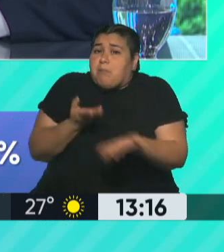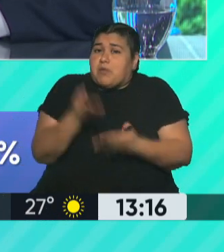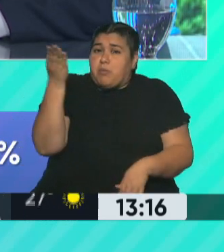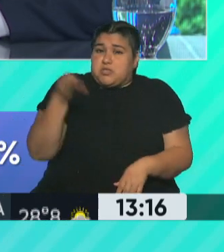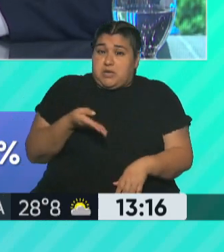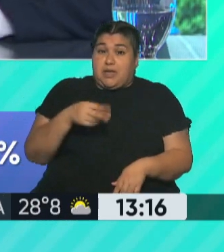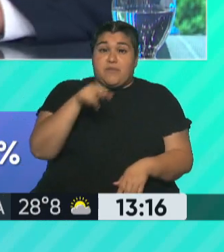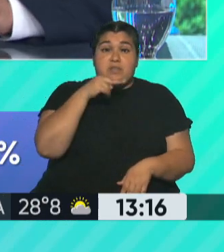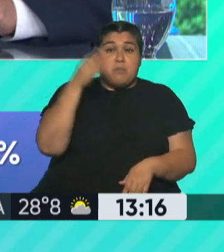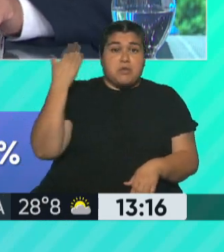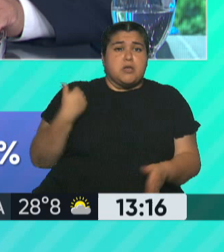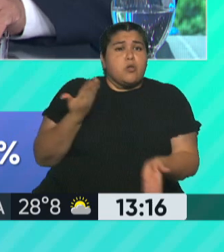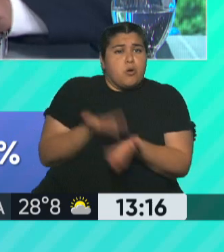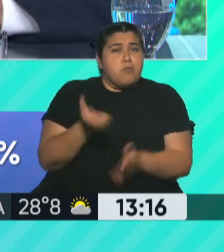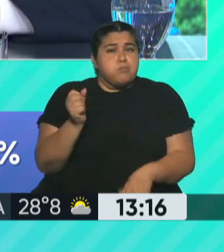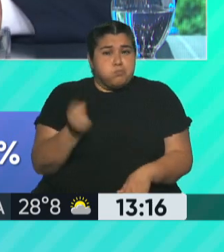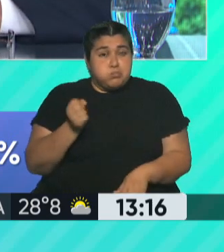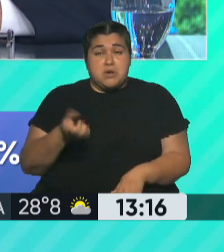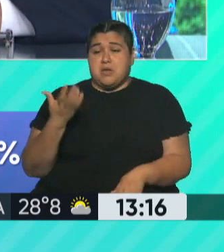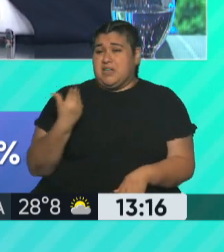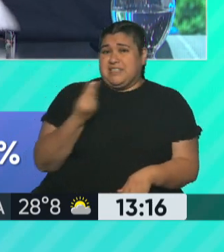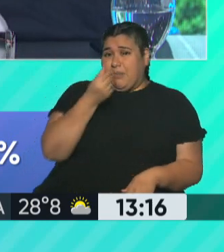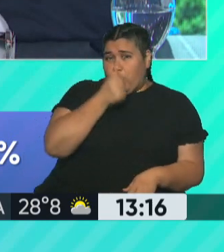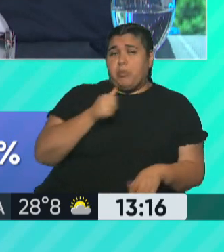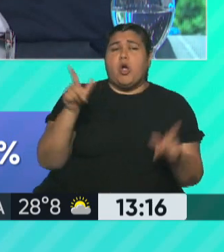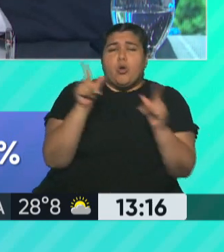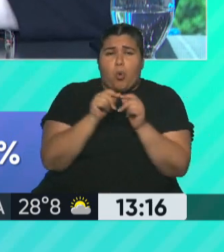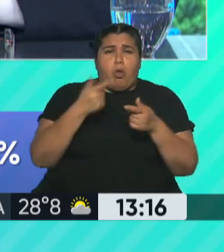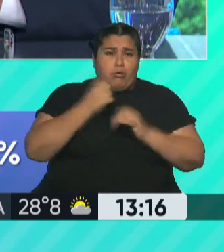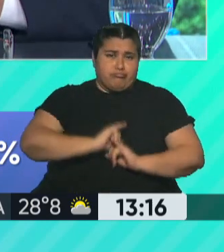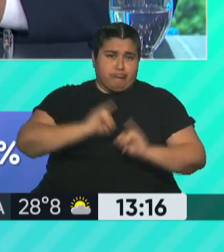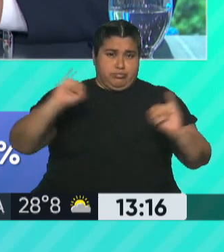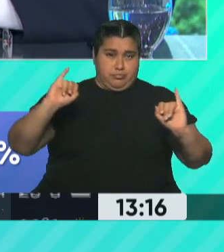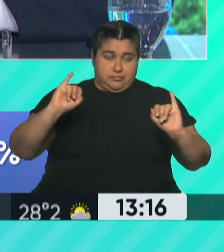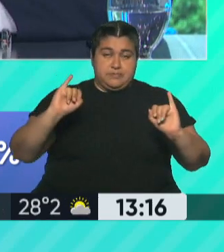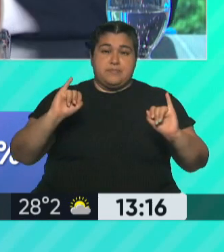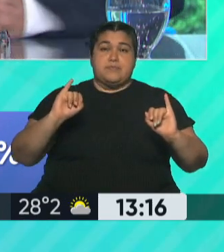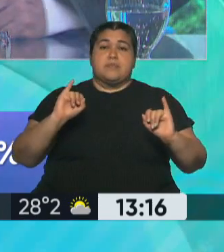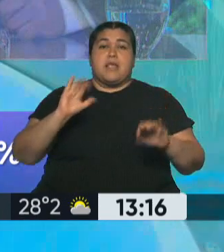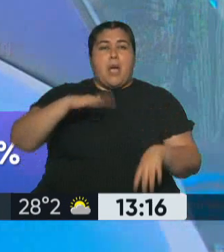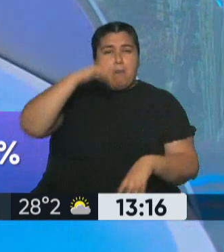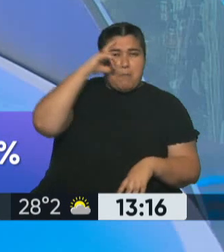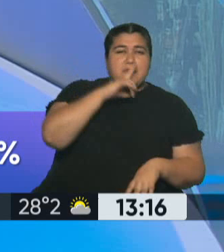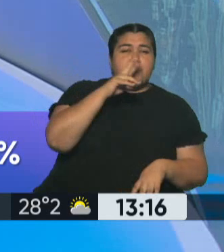viernes pasado y ahora durante el fin de semana se conocieron los números Eh metrogas